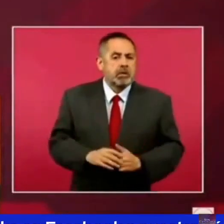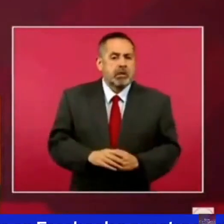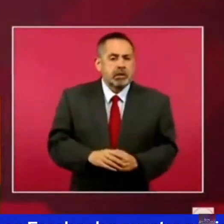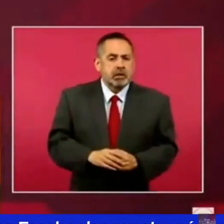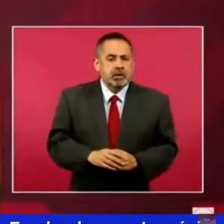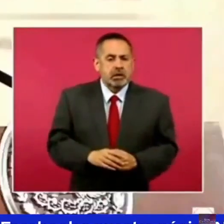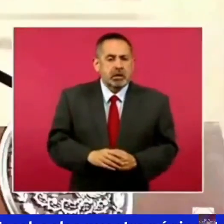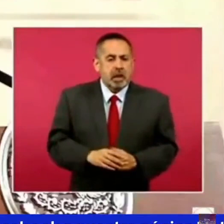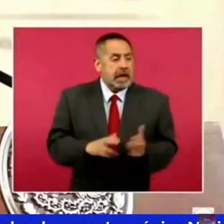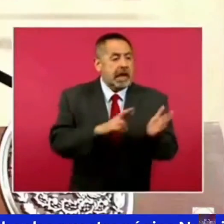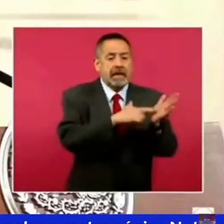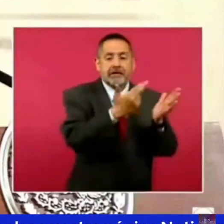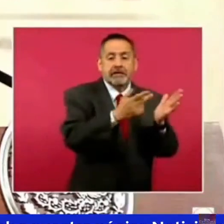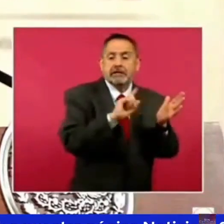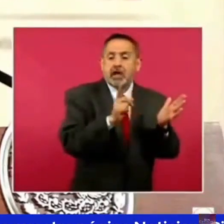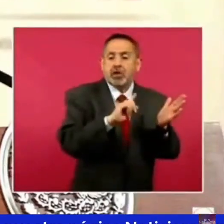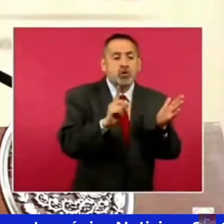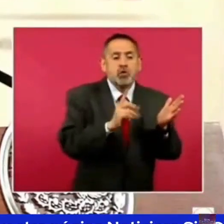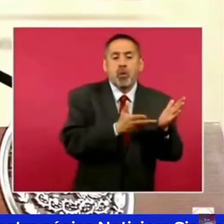Y la revista no,